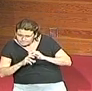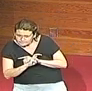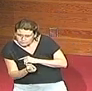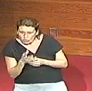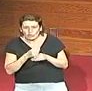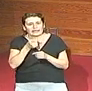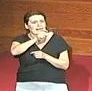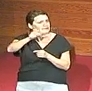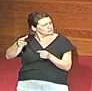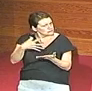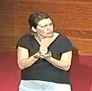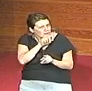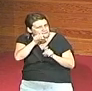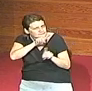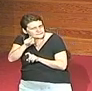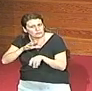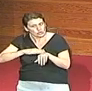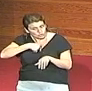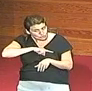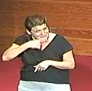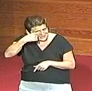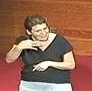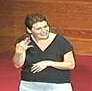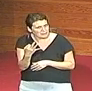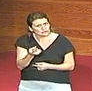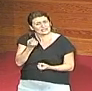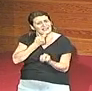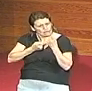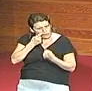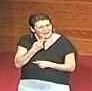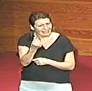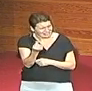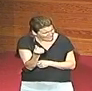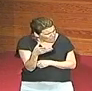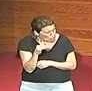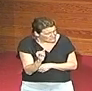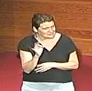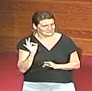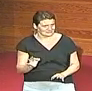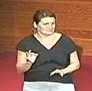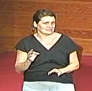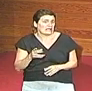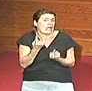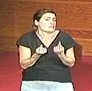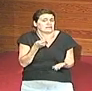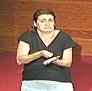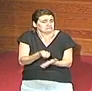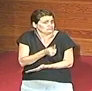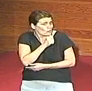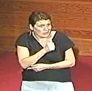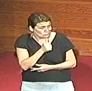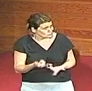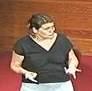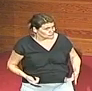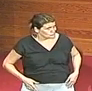y el cariño, ¿no? Porque tenemos que saber que informar cuesta un dinero y a veces no queremos pagarlo, ¿no?